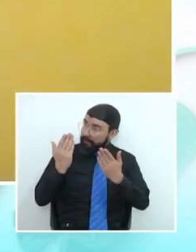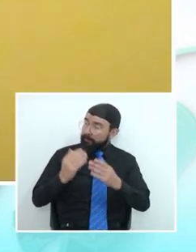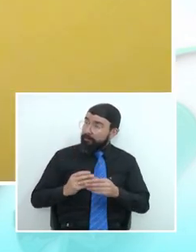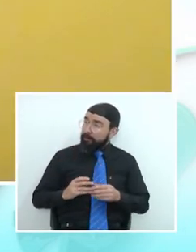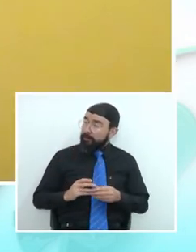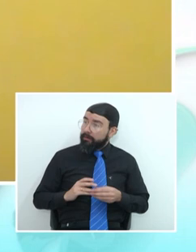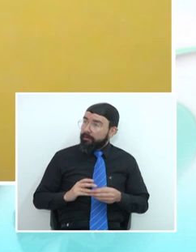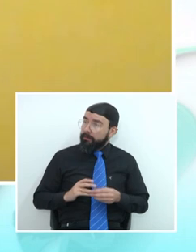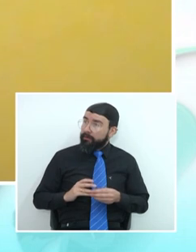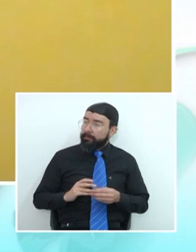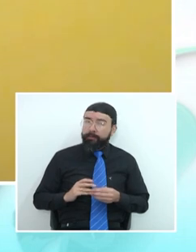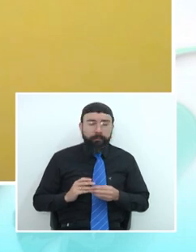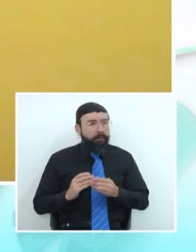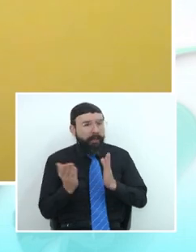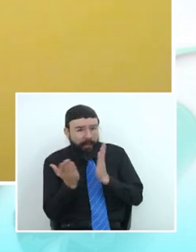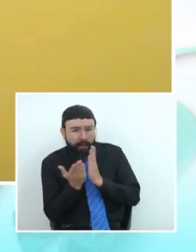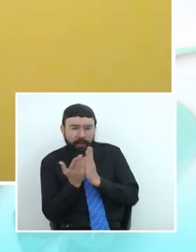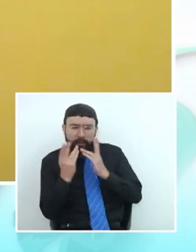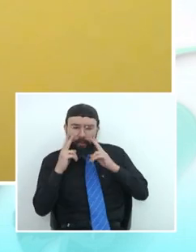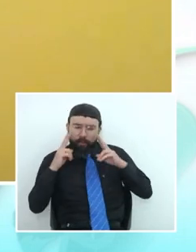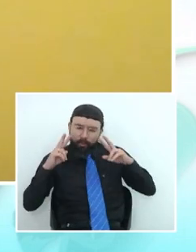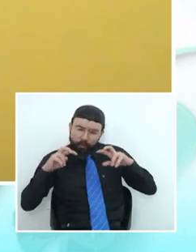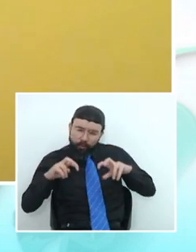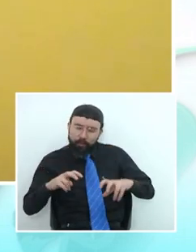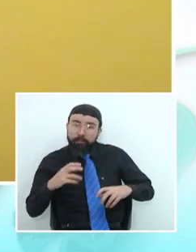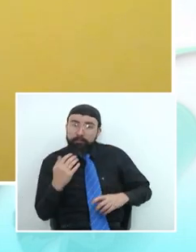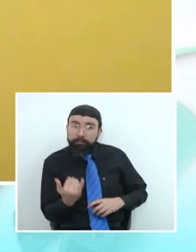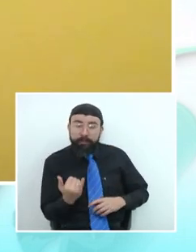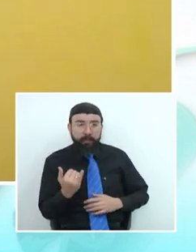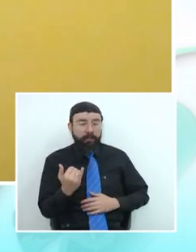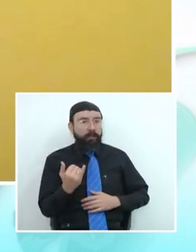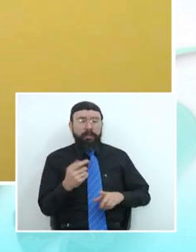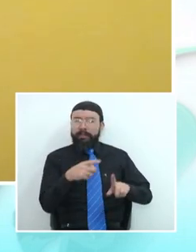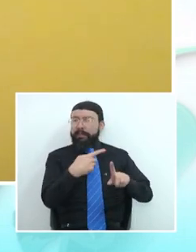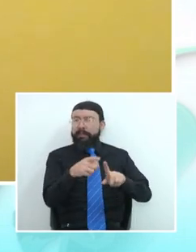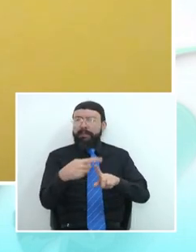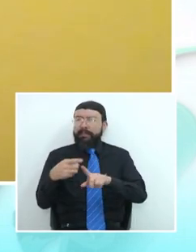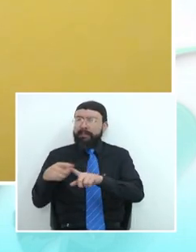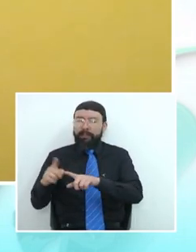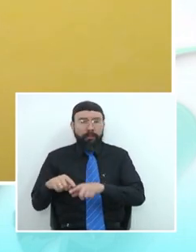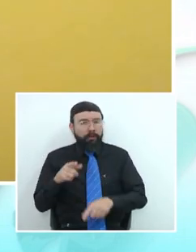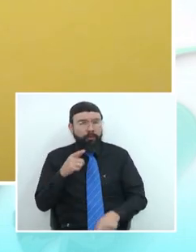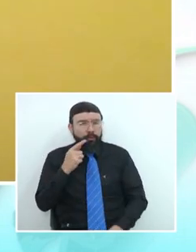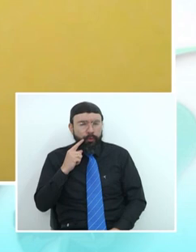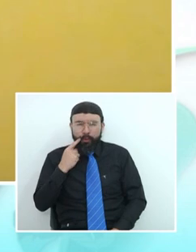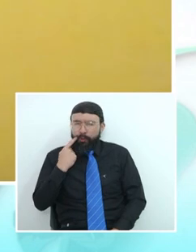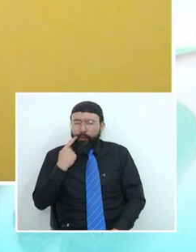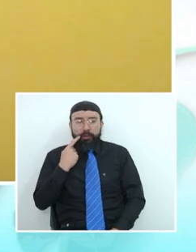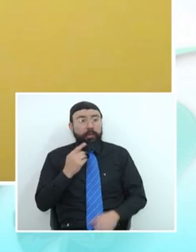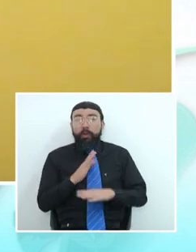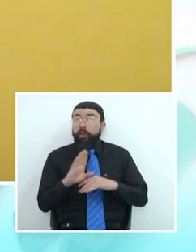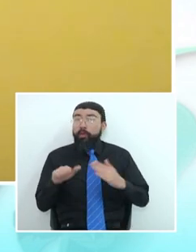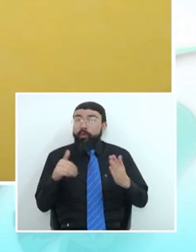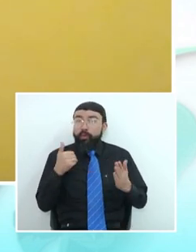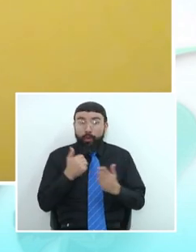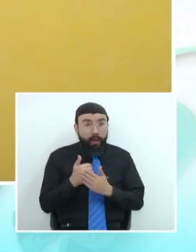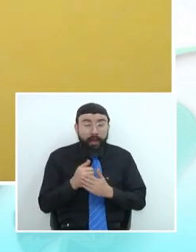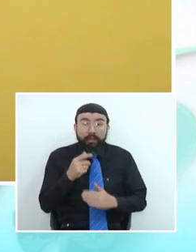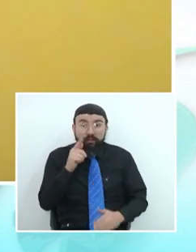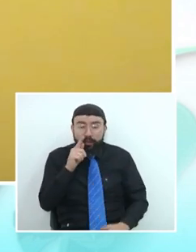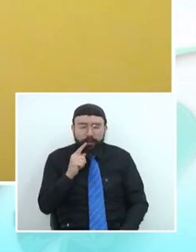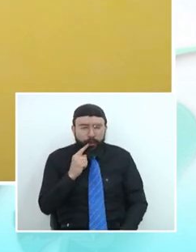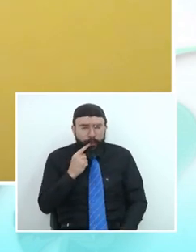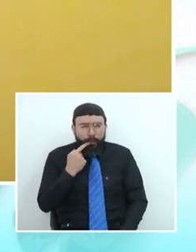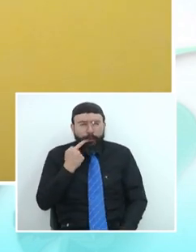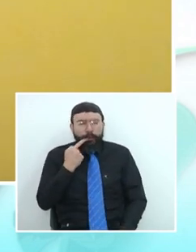Bueno, los estudios que hemos hecho es que todas las frutas ácidas, fíjense lo más curioso, todas las frutas ácidas, aquí